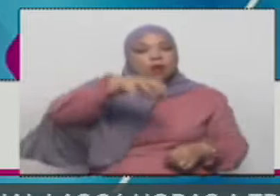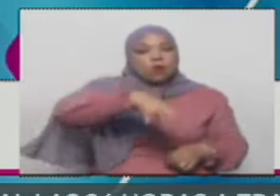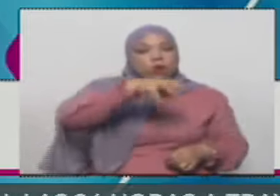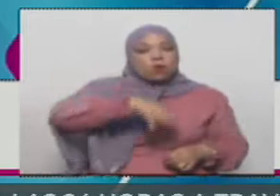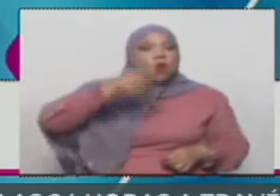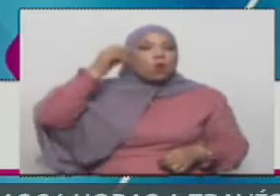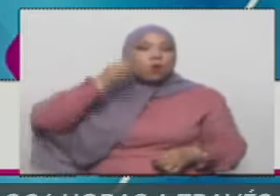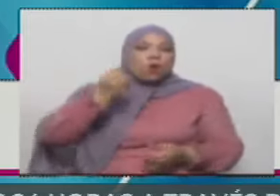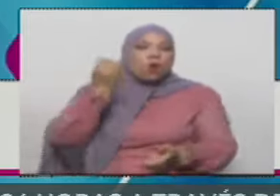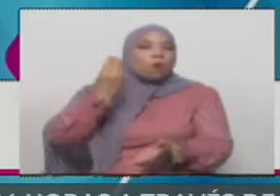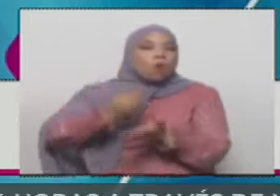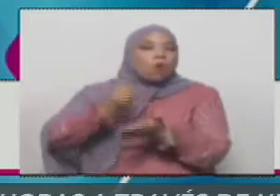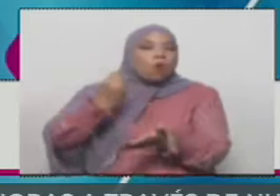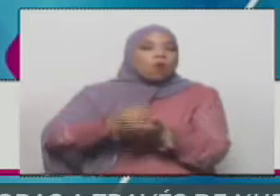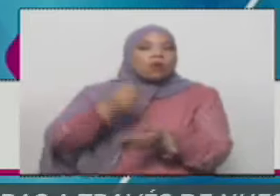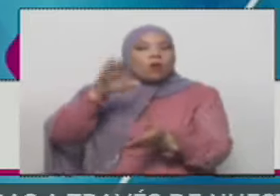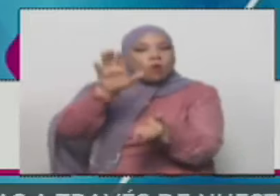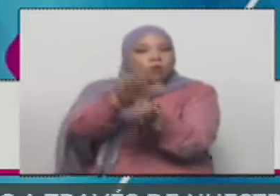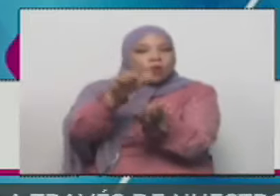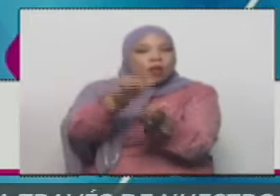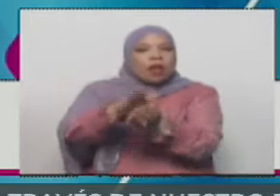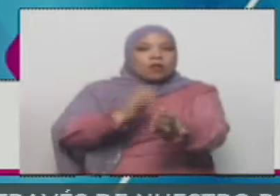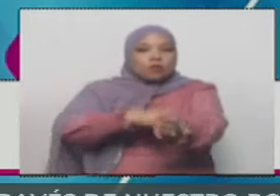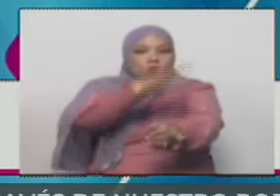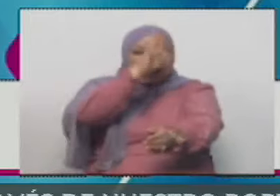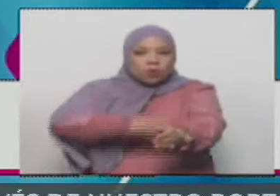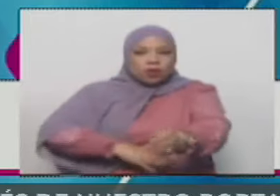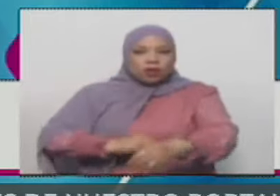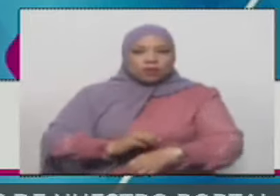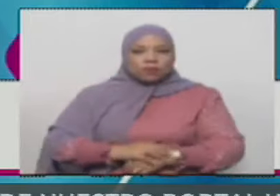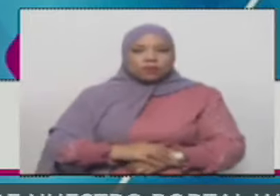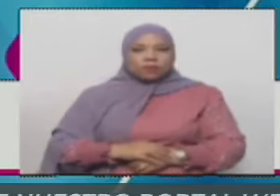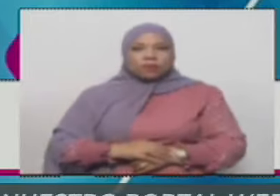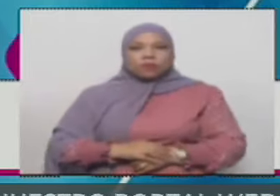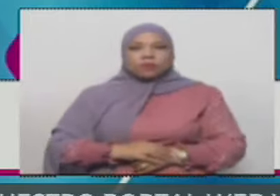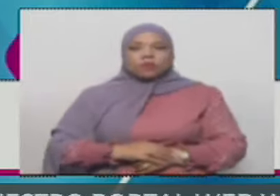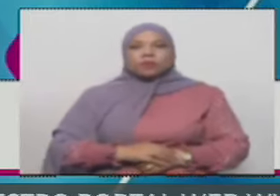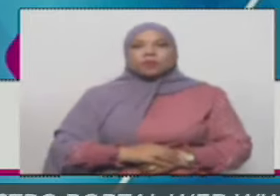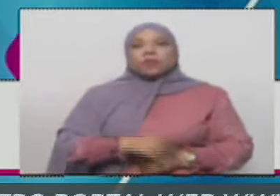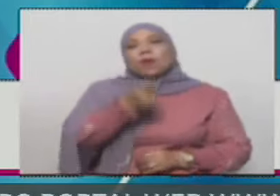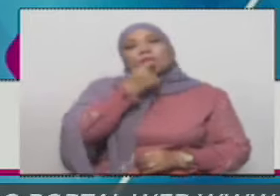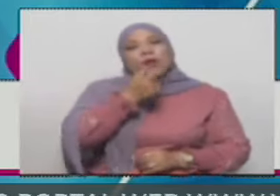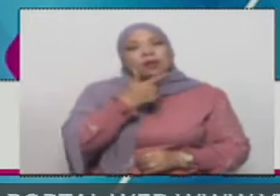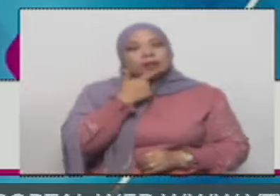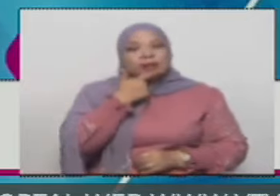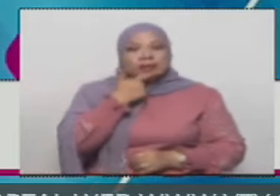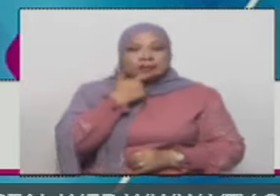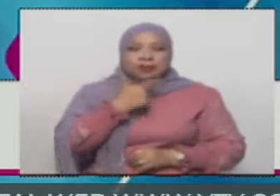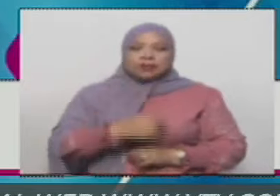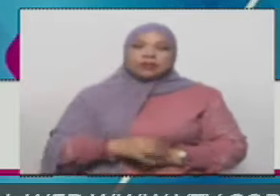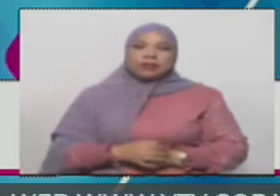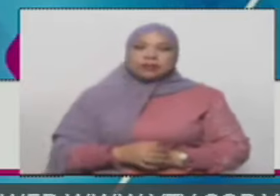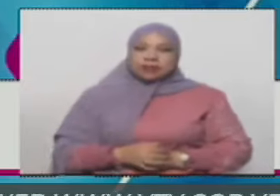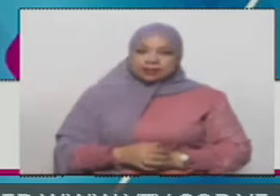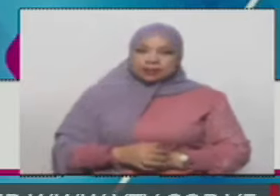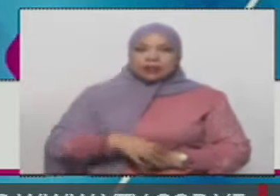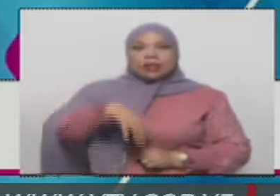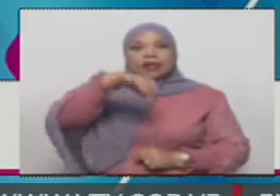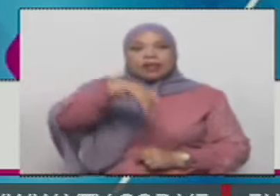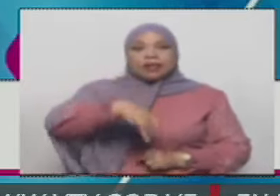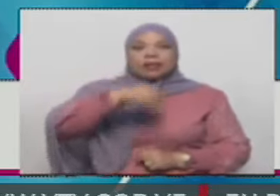Sucre, Monagas, Nueva Esparta y Anzoátegui. Se han lucido, como lo han hecho en los estados que